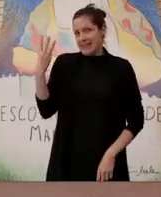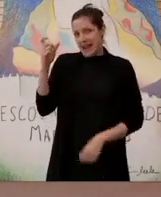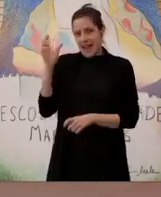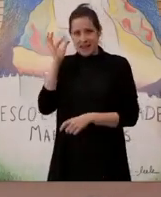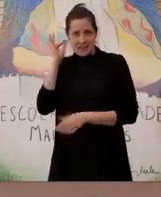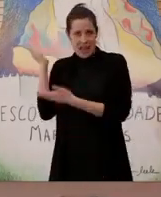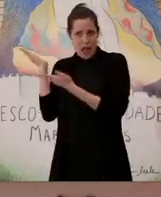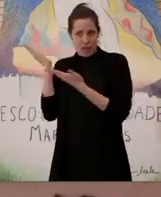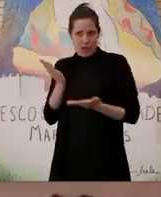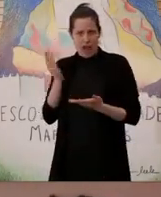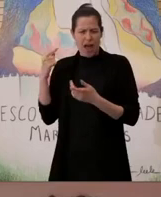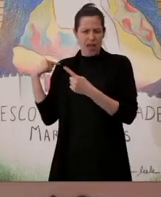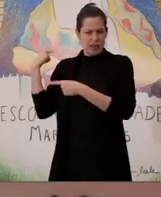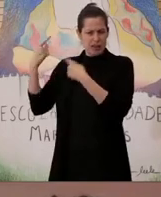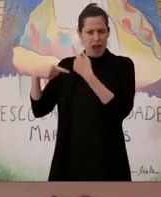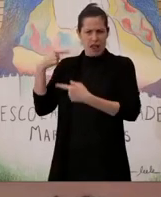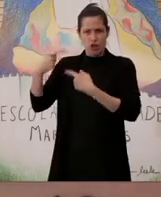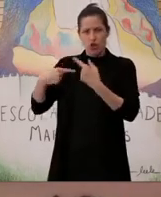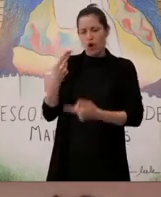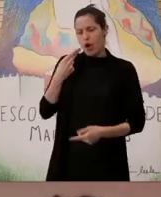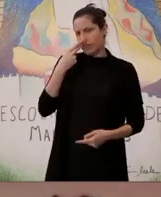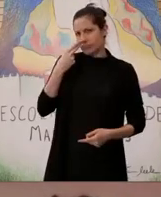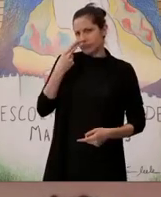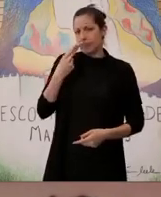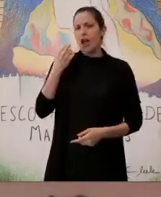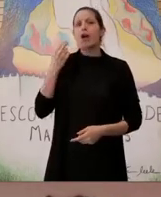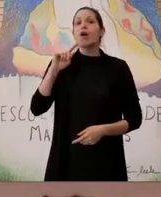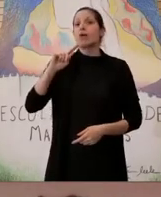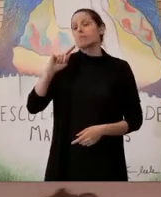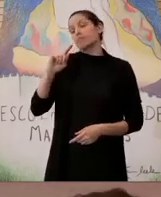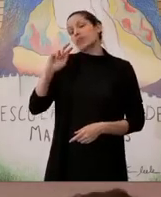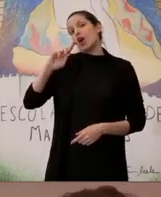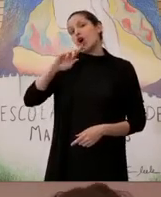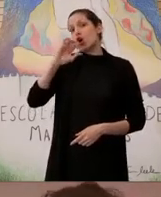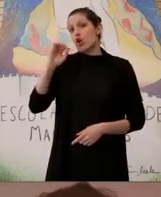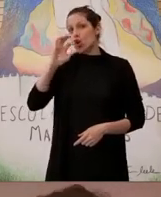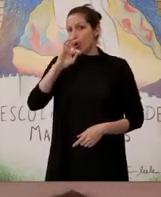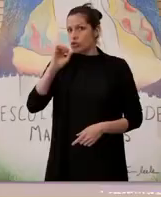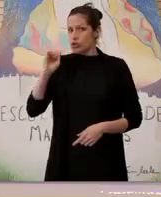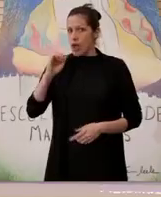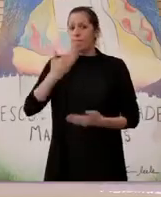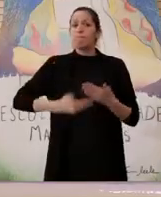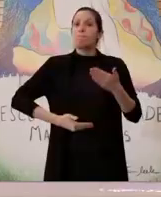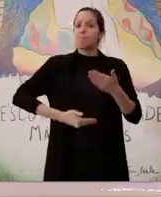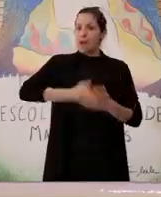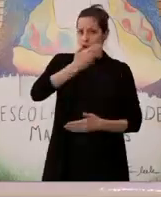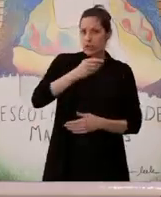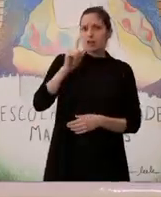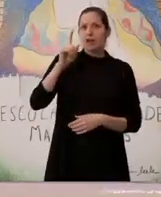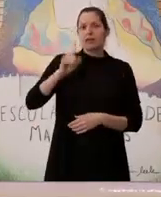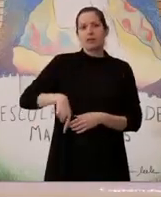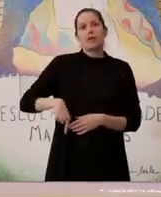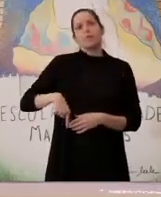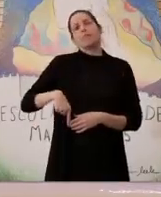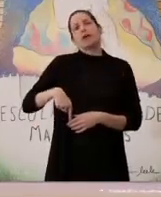interesante tenemos por una banda a Rosa Gómez línea en la licenciada en sornalismo es presidenta de asociación tense